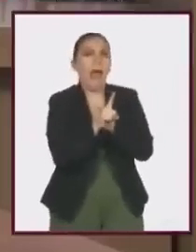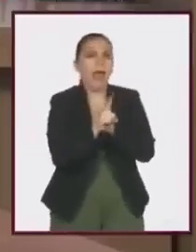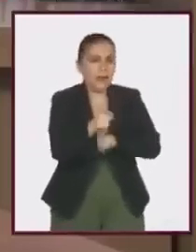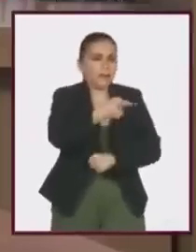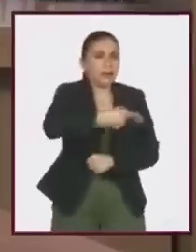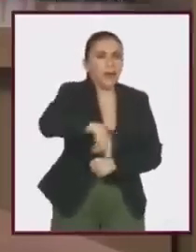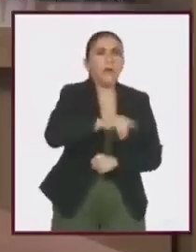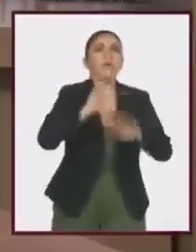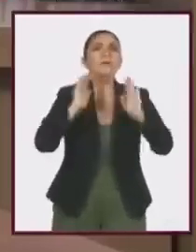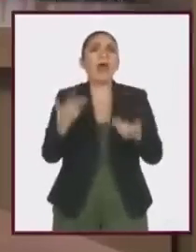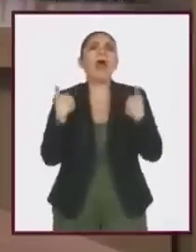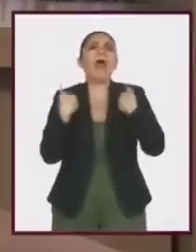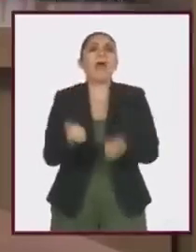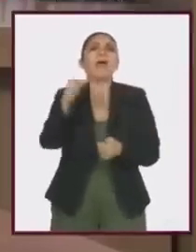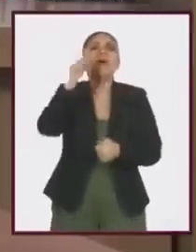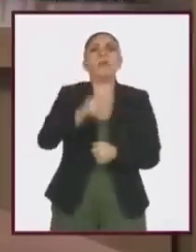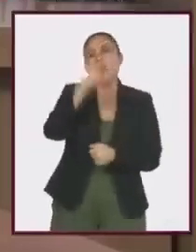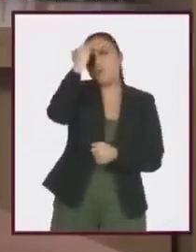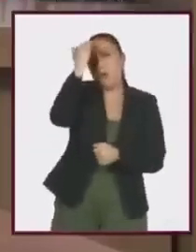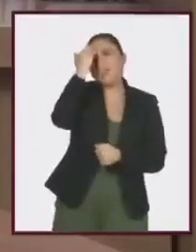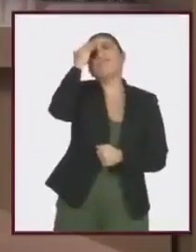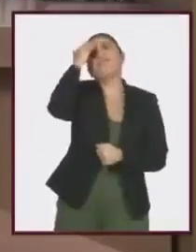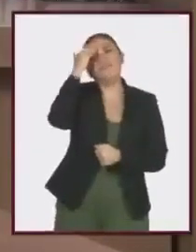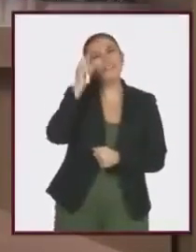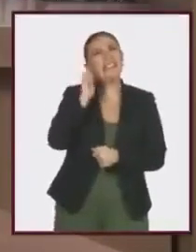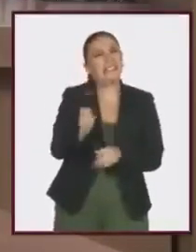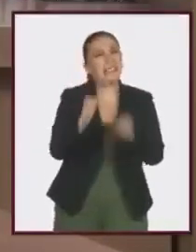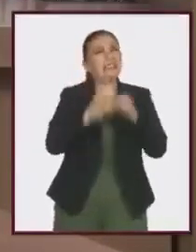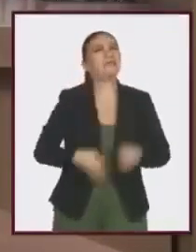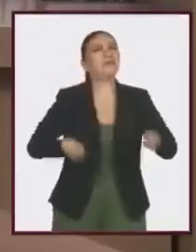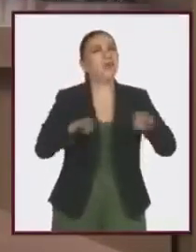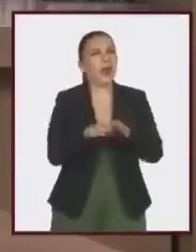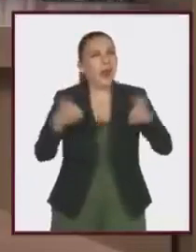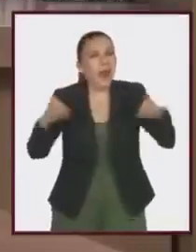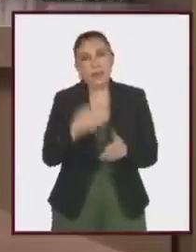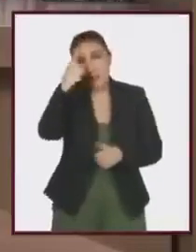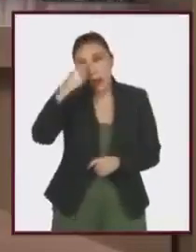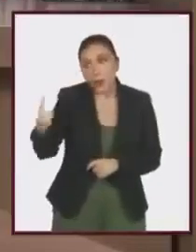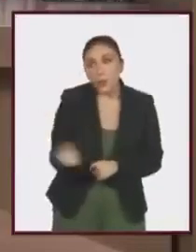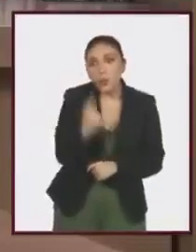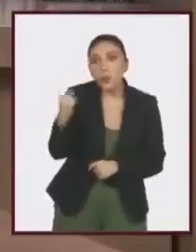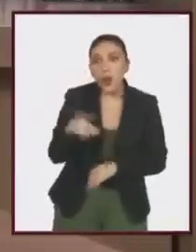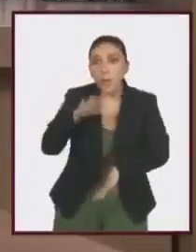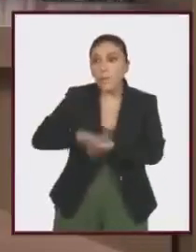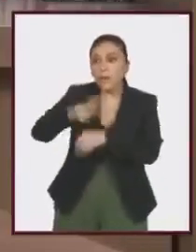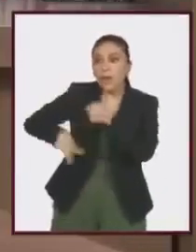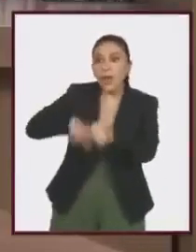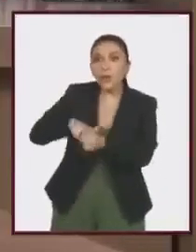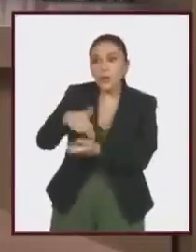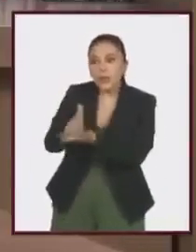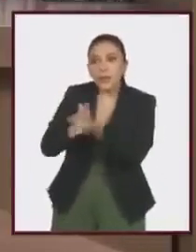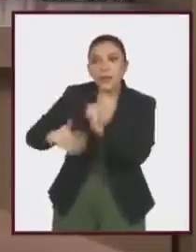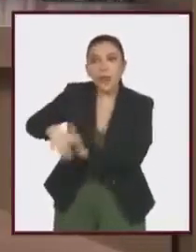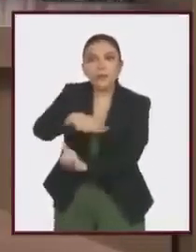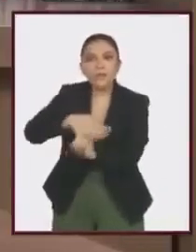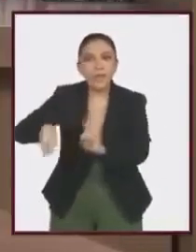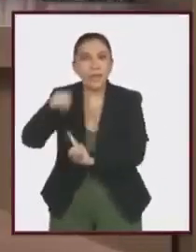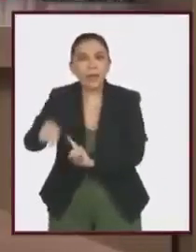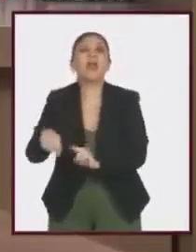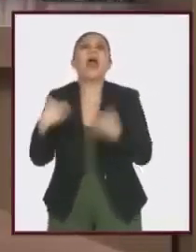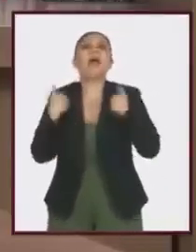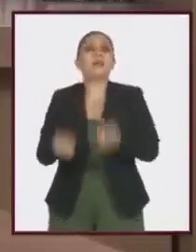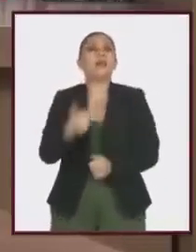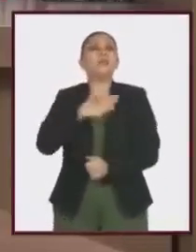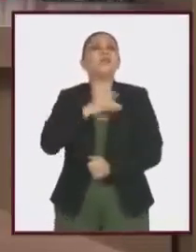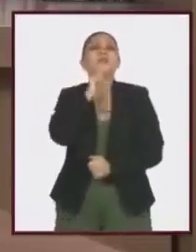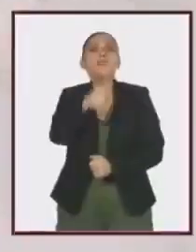puedan reconocer cuál es el papel que tienen para poder conservar el medio ambiente y la naturaleza y reconocerse como